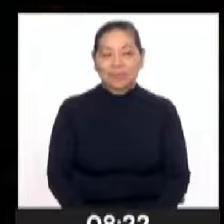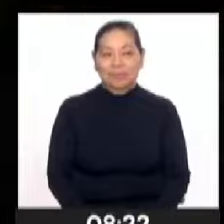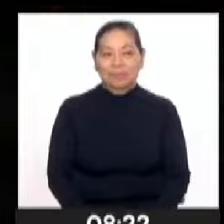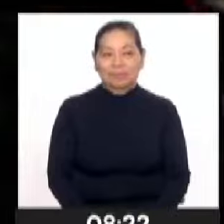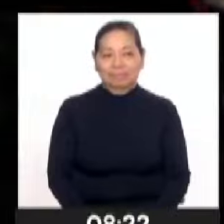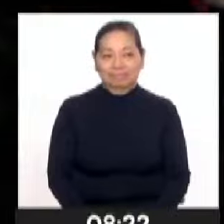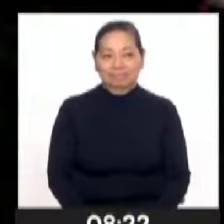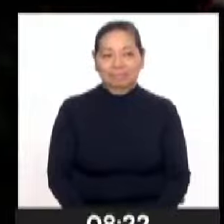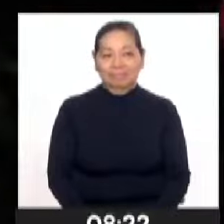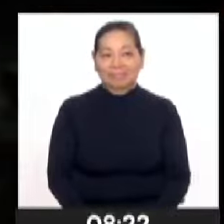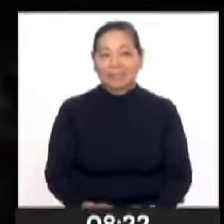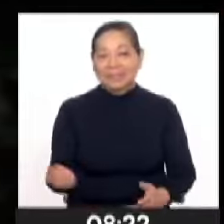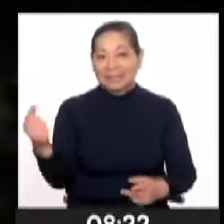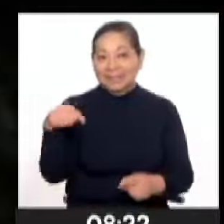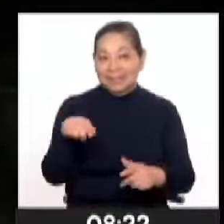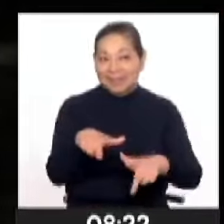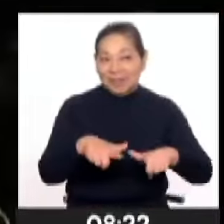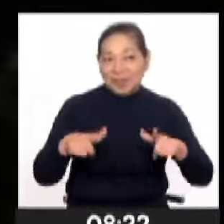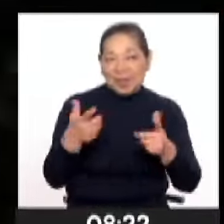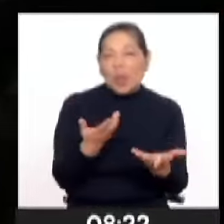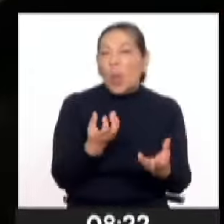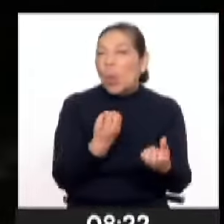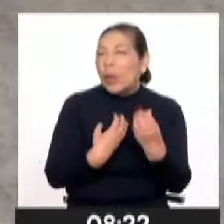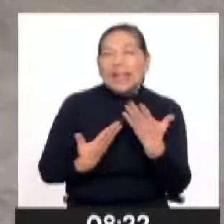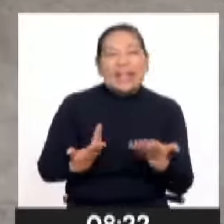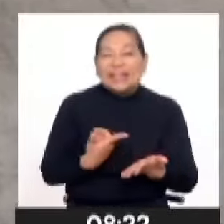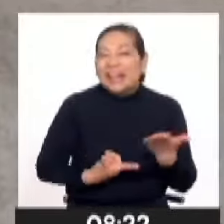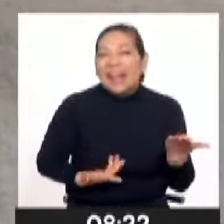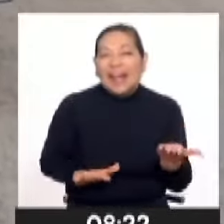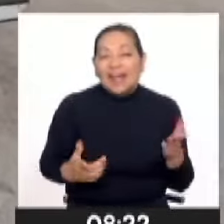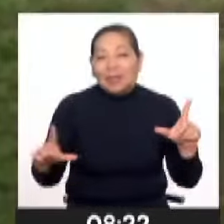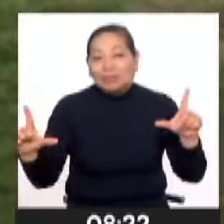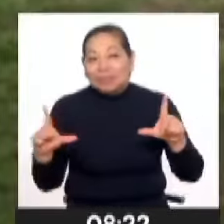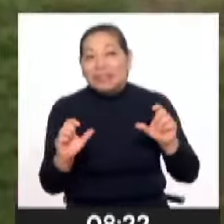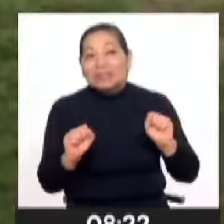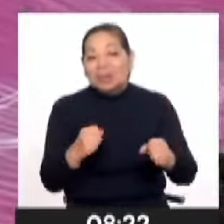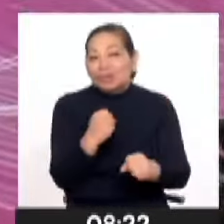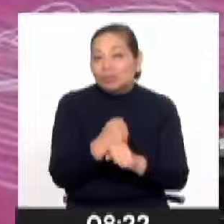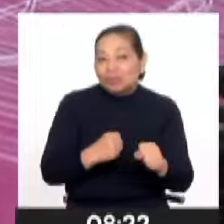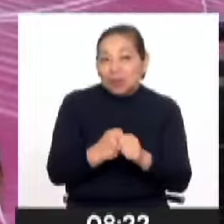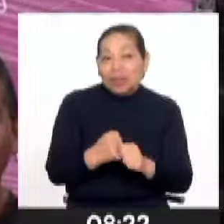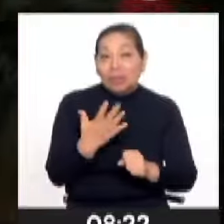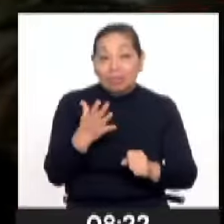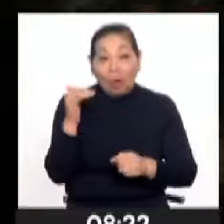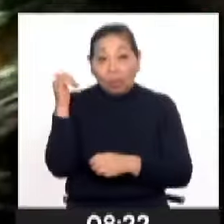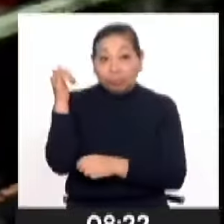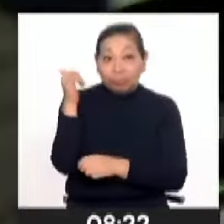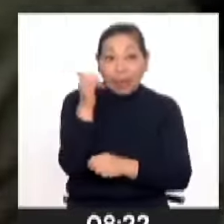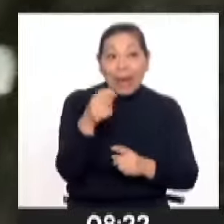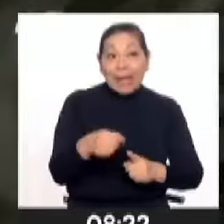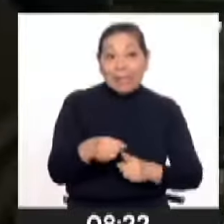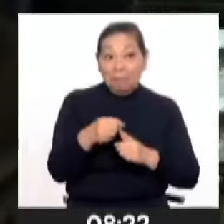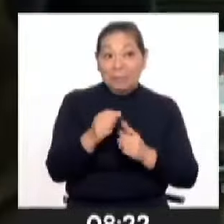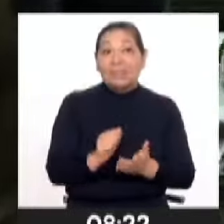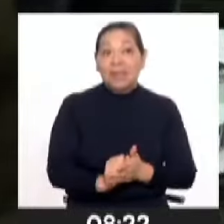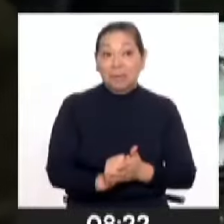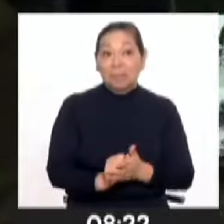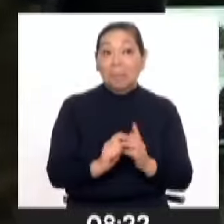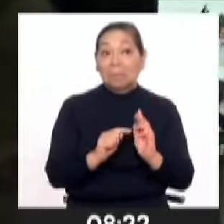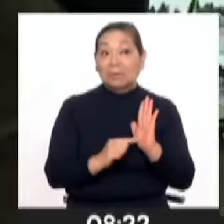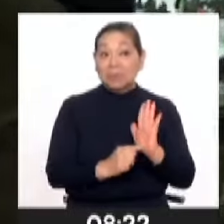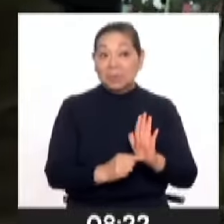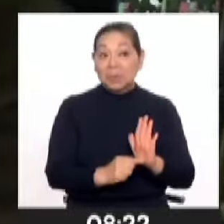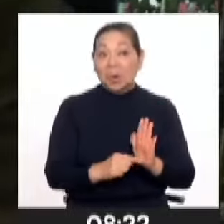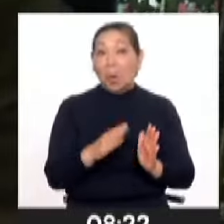Para saber qué están grabando, hemos llegado al centro de control. Cuéntanos, Andreo, todo el canal. Sí, estamos trabajando con 5 cámaras triaxiales y 2 cámaras NG. Bueno, este es el